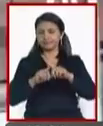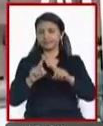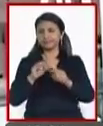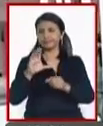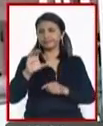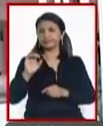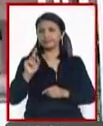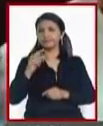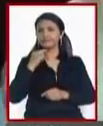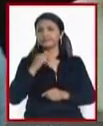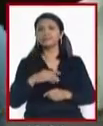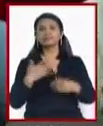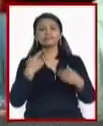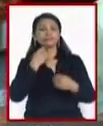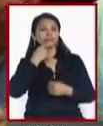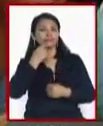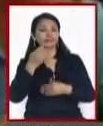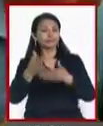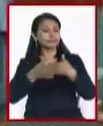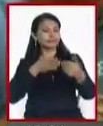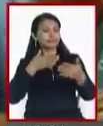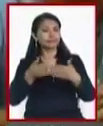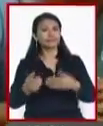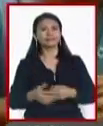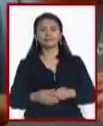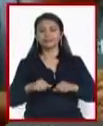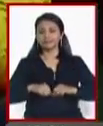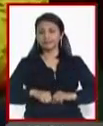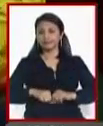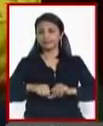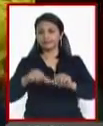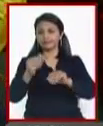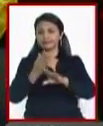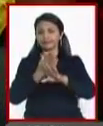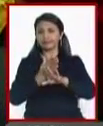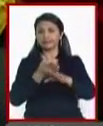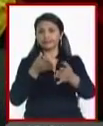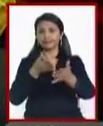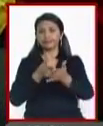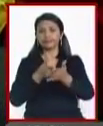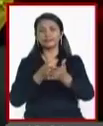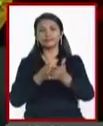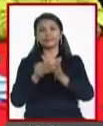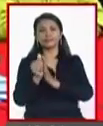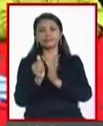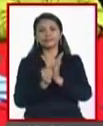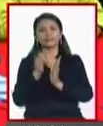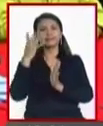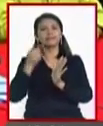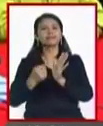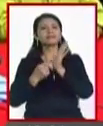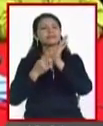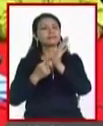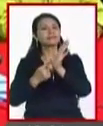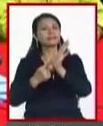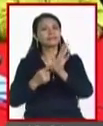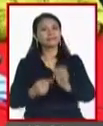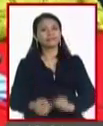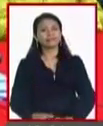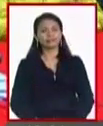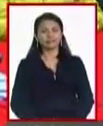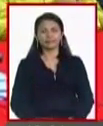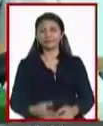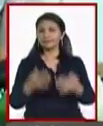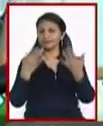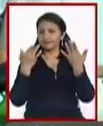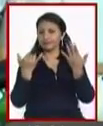la Central Obrera ha anunciado de que a pesar del fallo, continuarán con el proceso al magistrado que presentó esta normativa como legal.